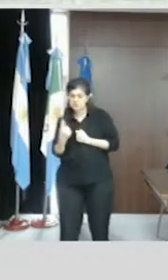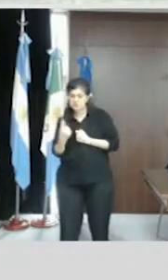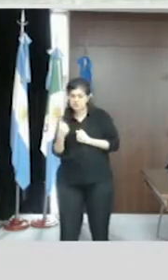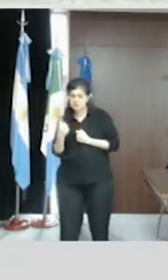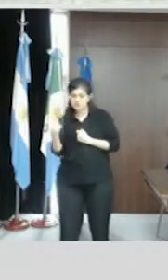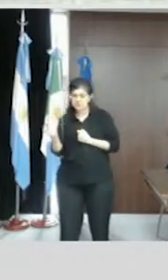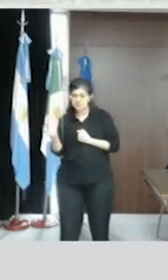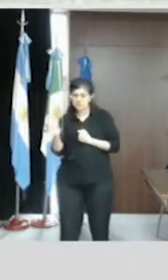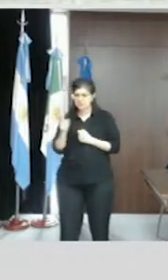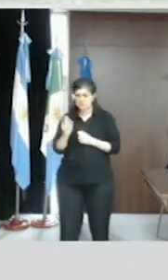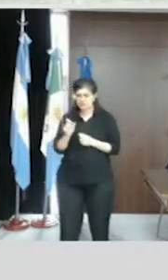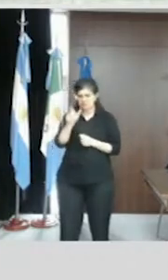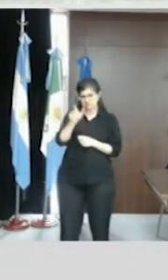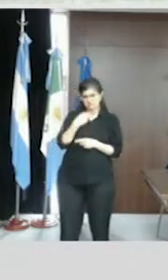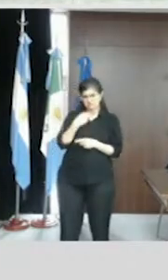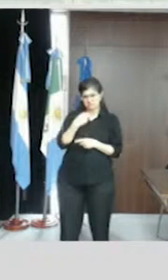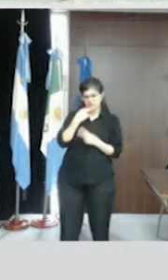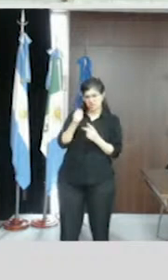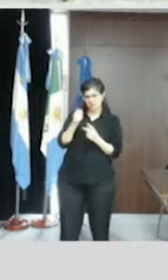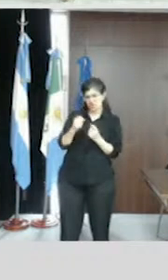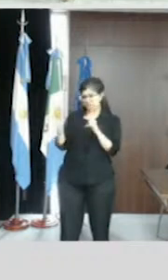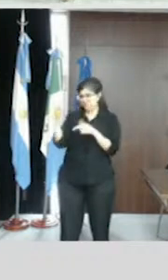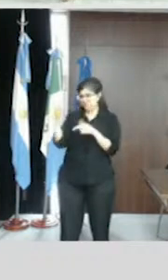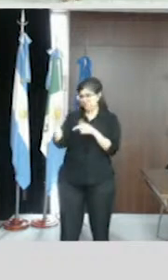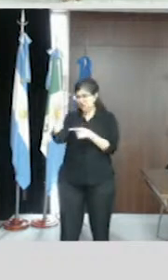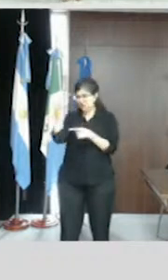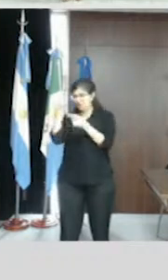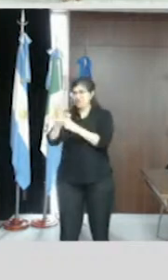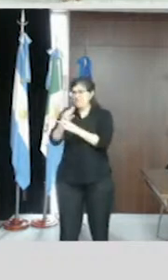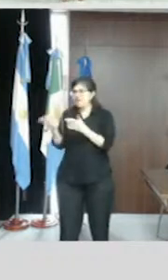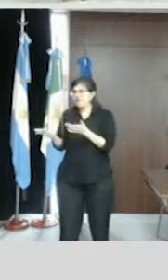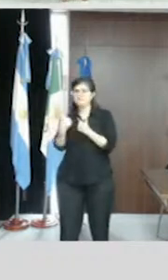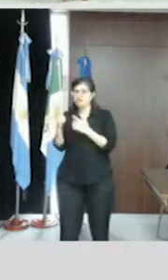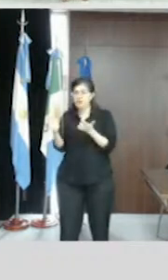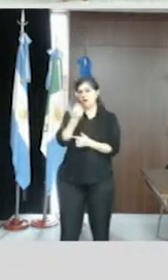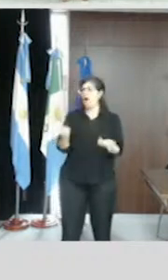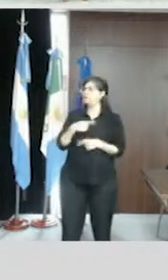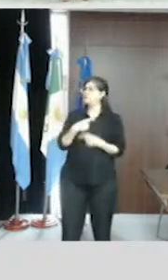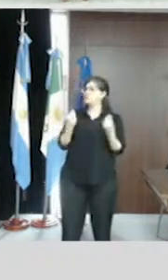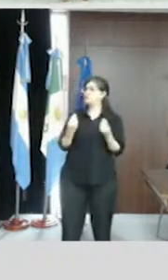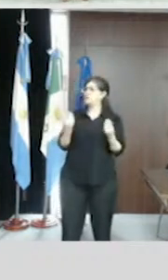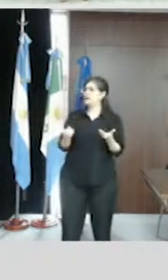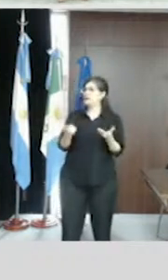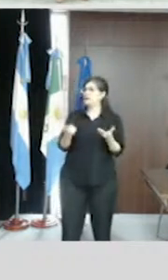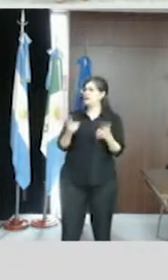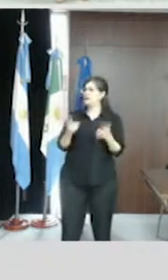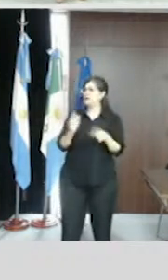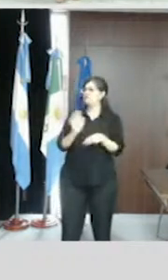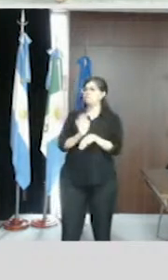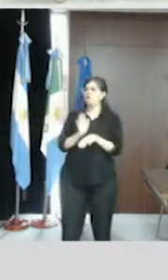vivir, ay, ¿cómo? ¿Y nosotros qué somos? Entonces, en vez de darle una razón para vivir, le agregan culpa,